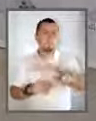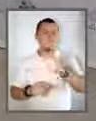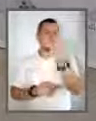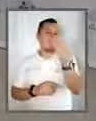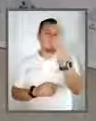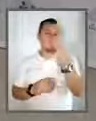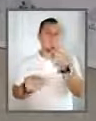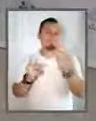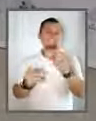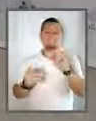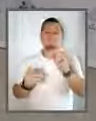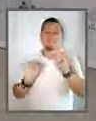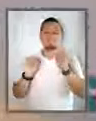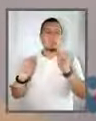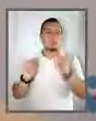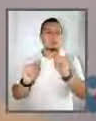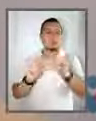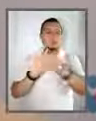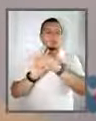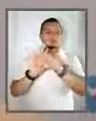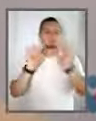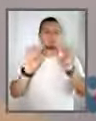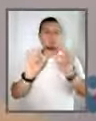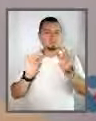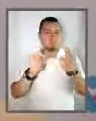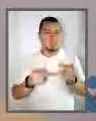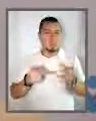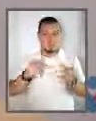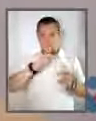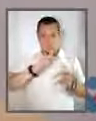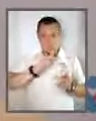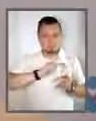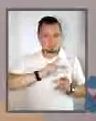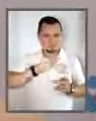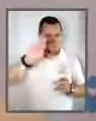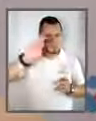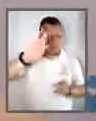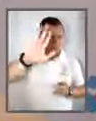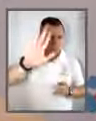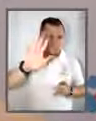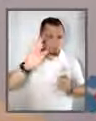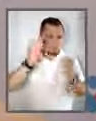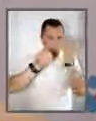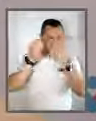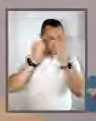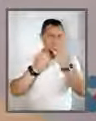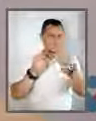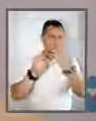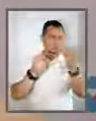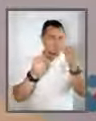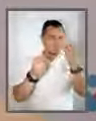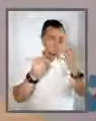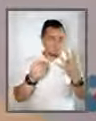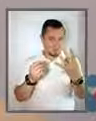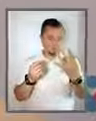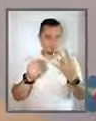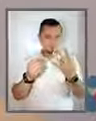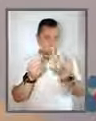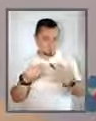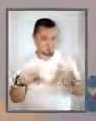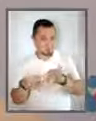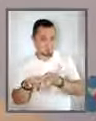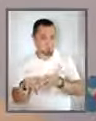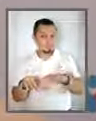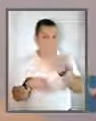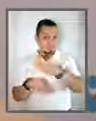negativas. Es importante decir que van a decir, bueno, 95 pruebas y tenemos 104 casos. Bueno, es que es importante decir